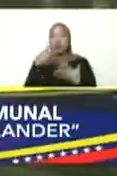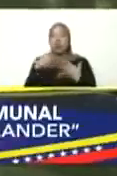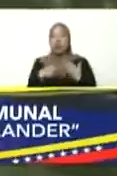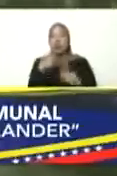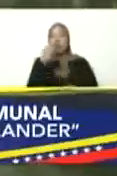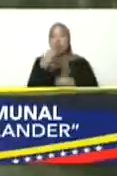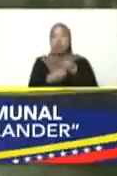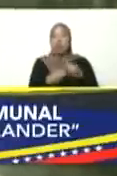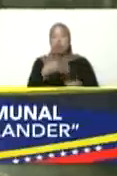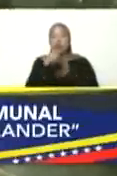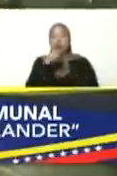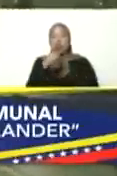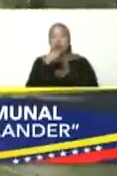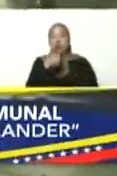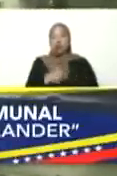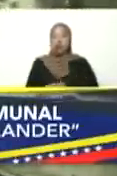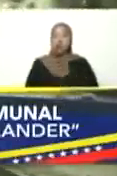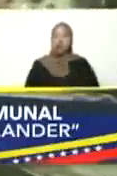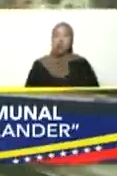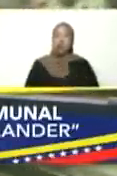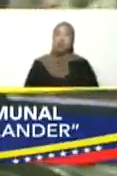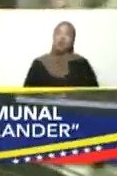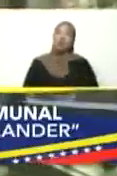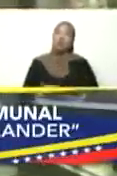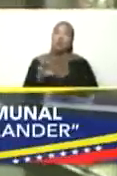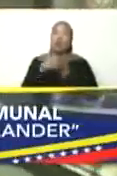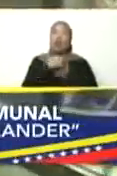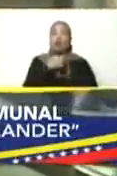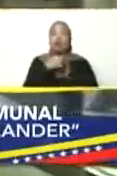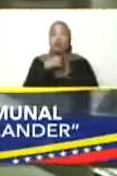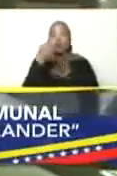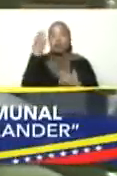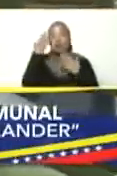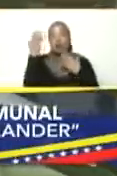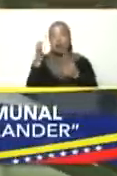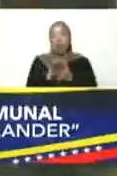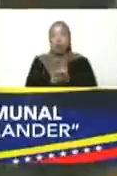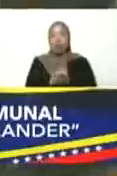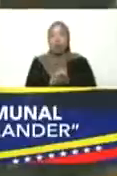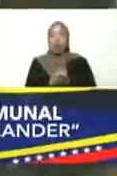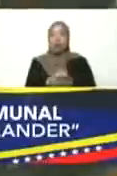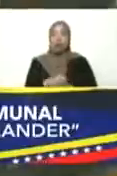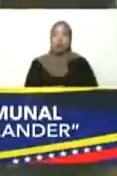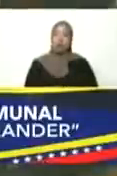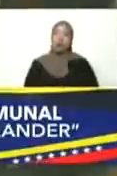poder popular, la compatriota Irene Esteves, para que le dé su saludo. Adelante,